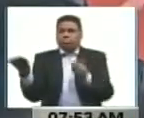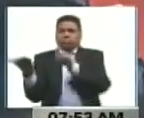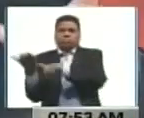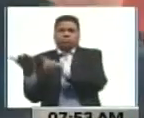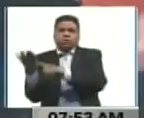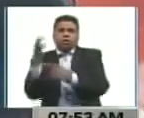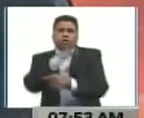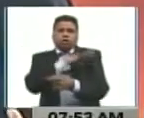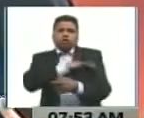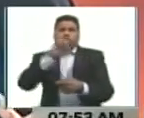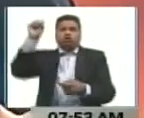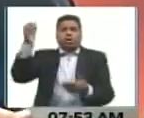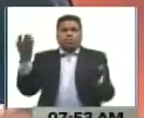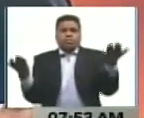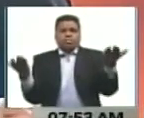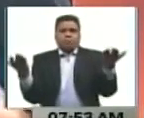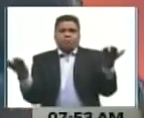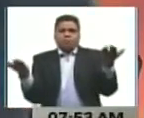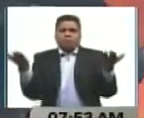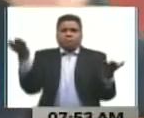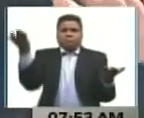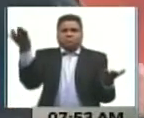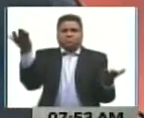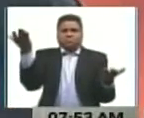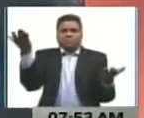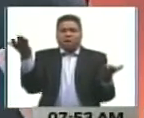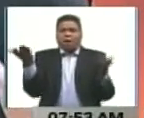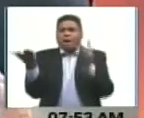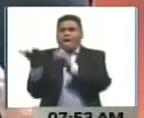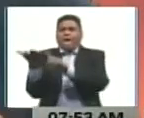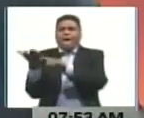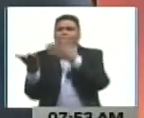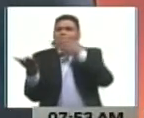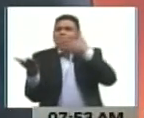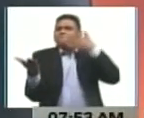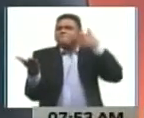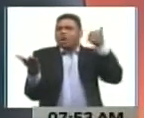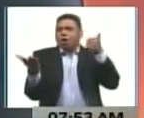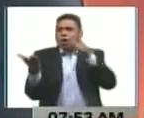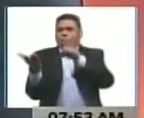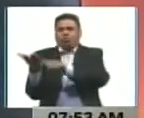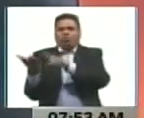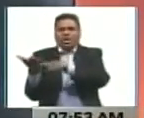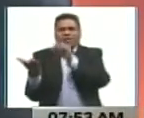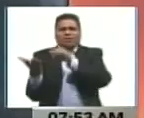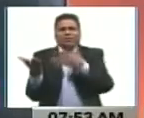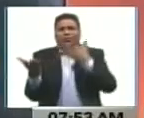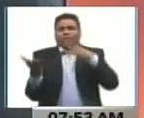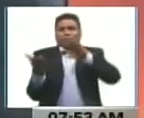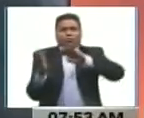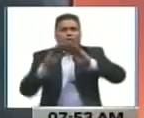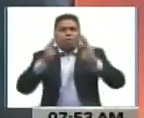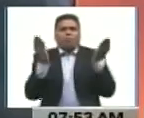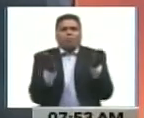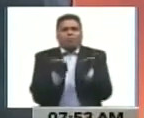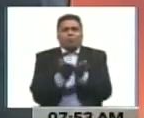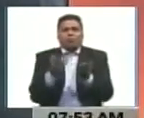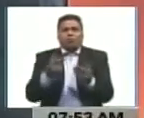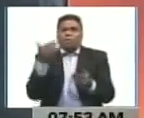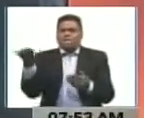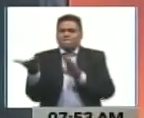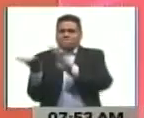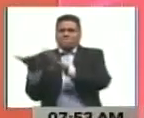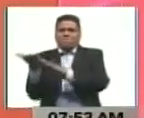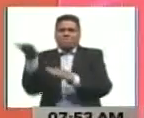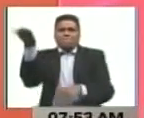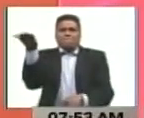inusualmente a la potencia militar más terrorífica que haya conocido la humanidad, que son los Estados Unidos de